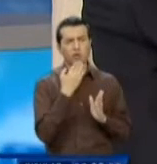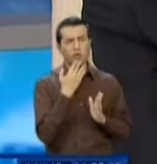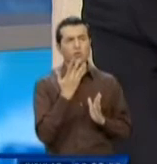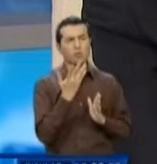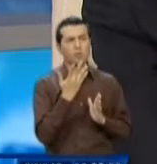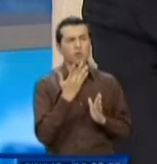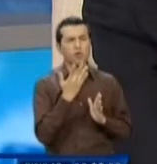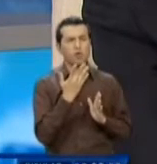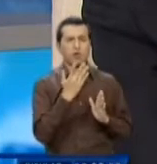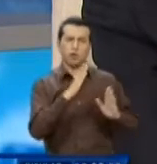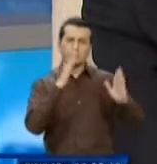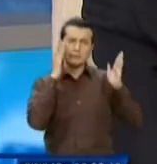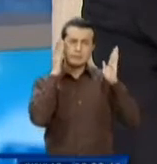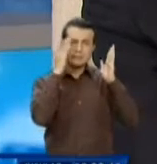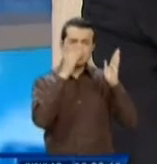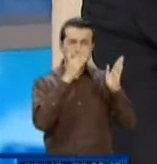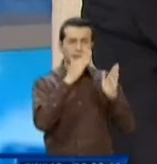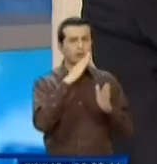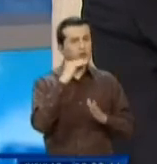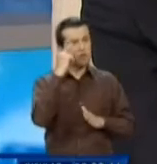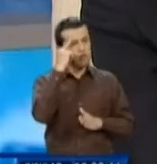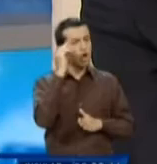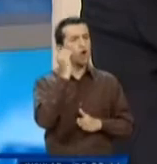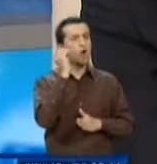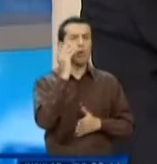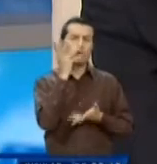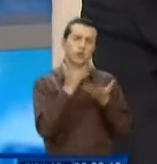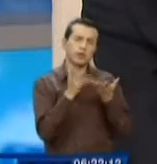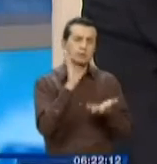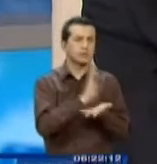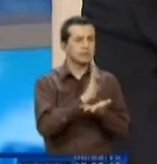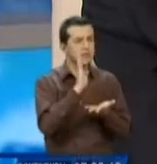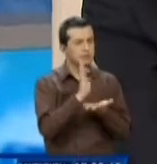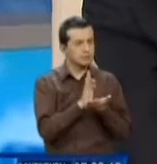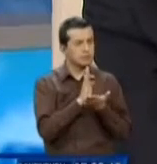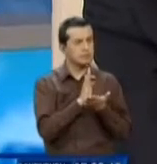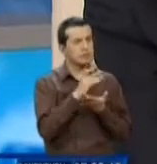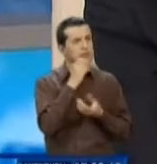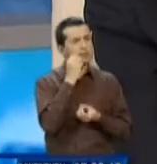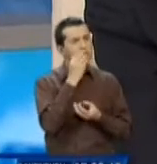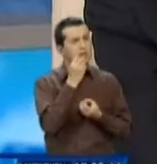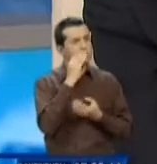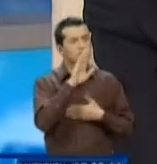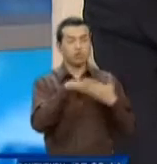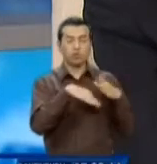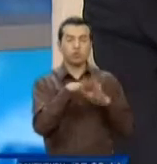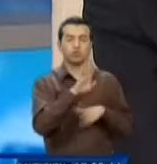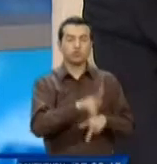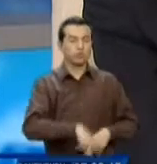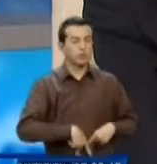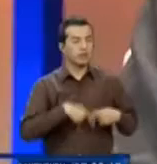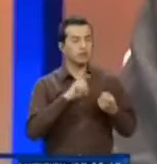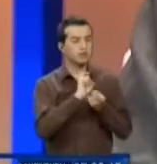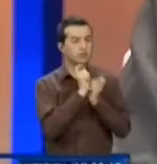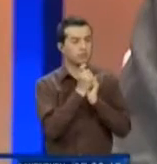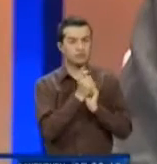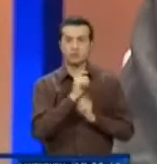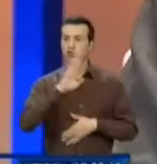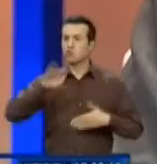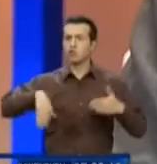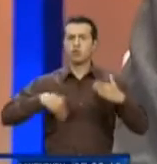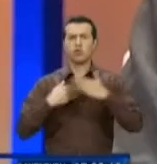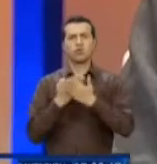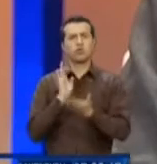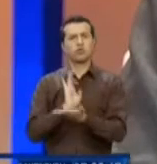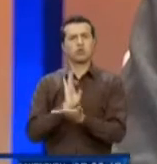a Correa o con base a los testimonios, presenta toda esa evolución de su vida? Es basado en